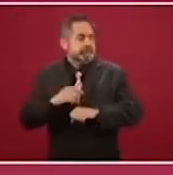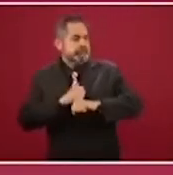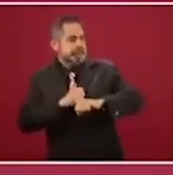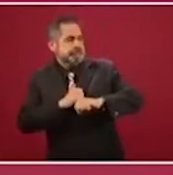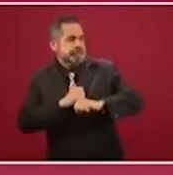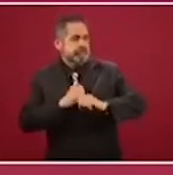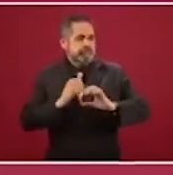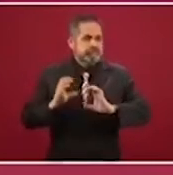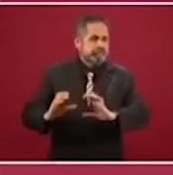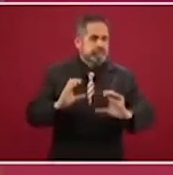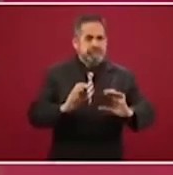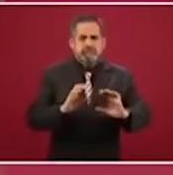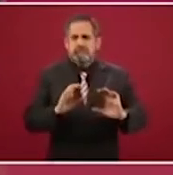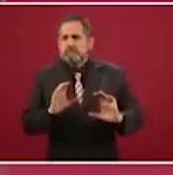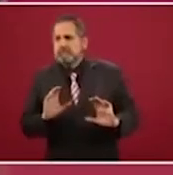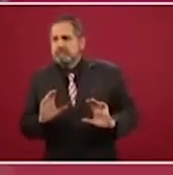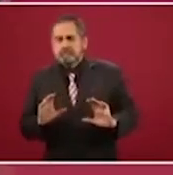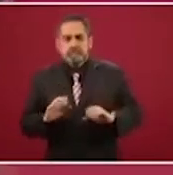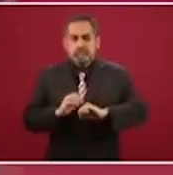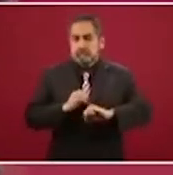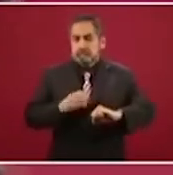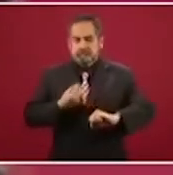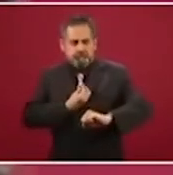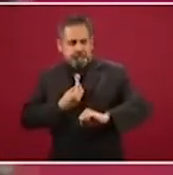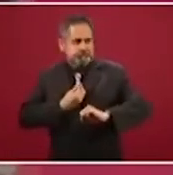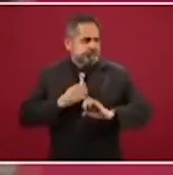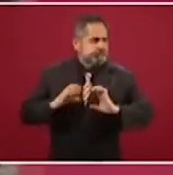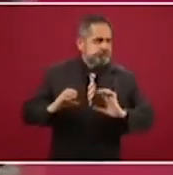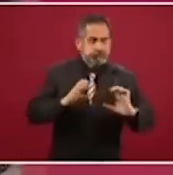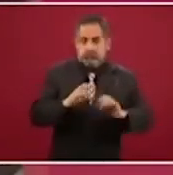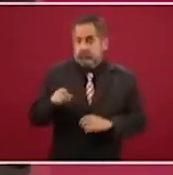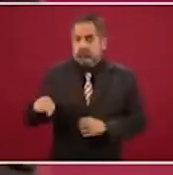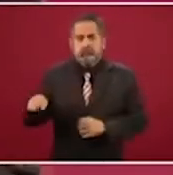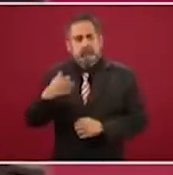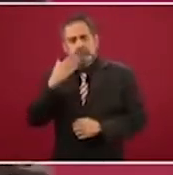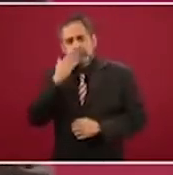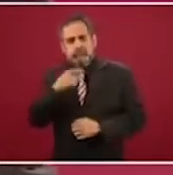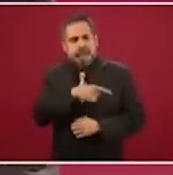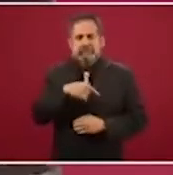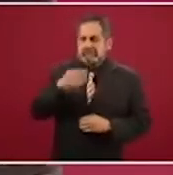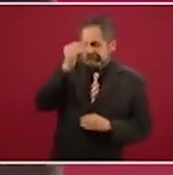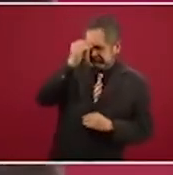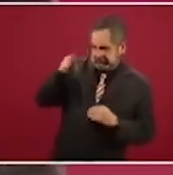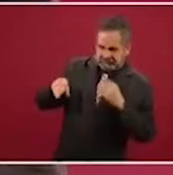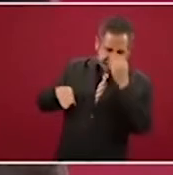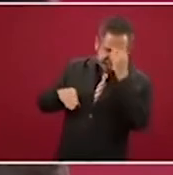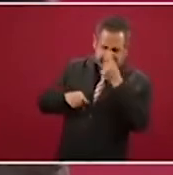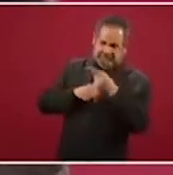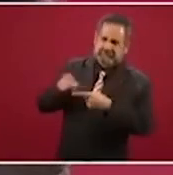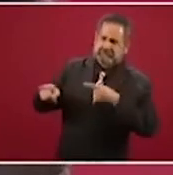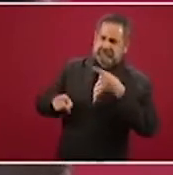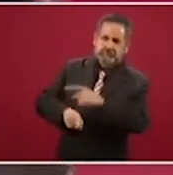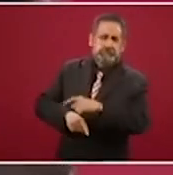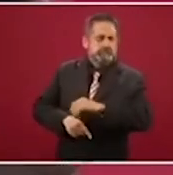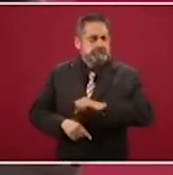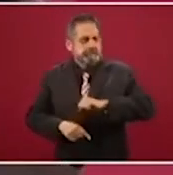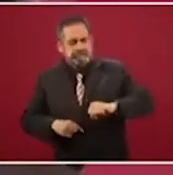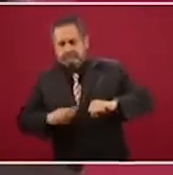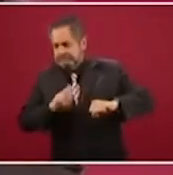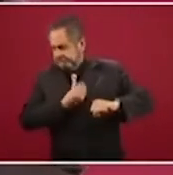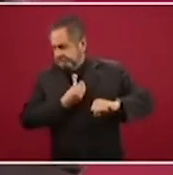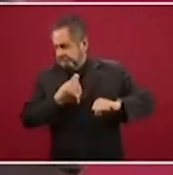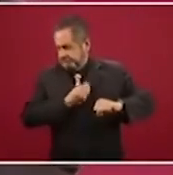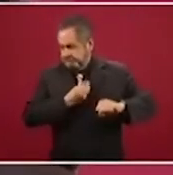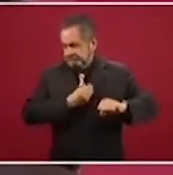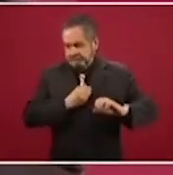que resistieron todo tipo de provocaciones y